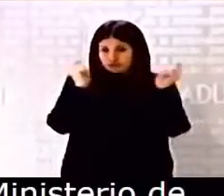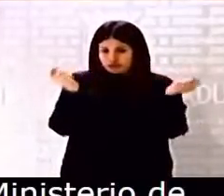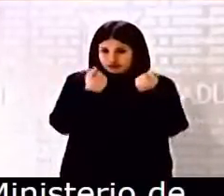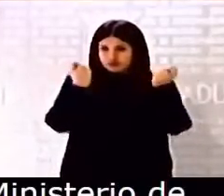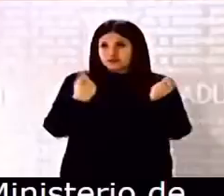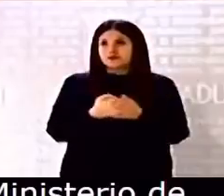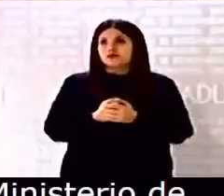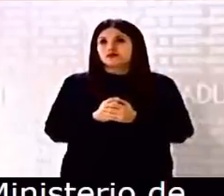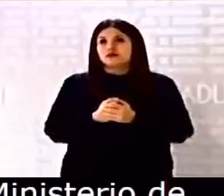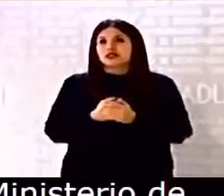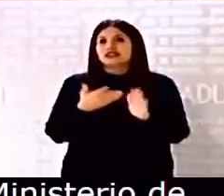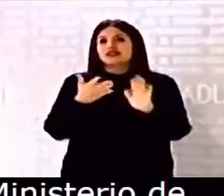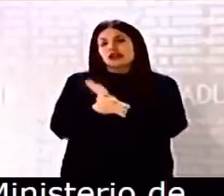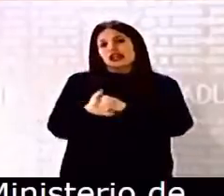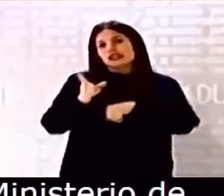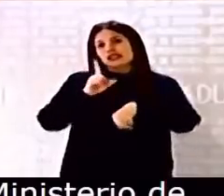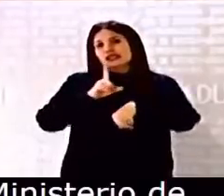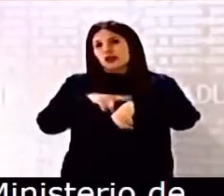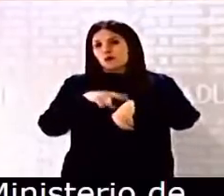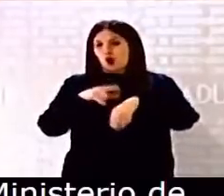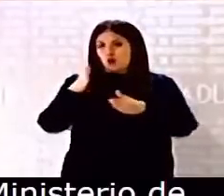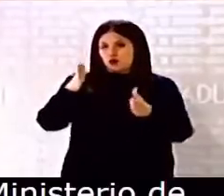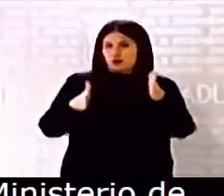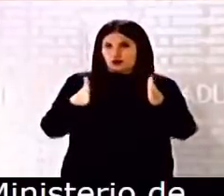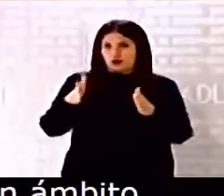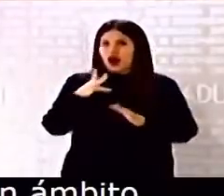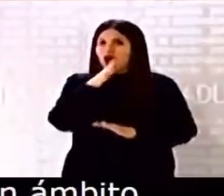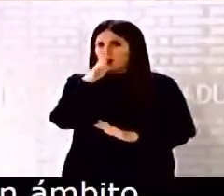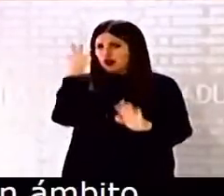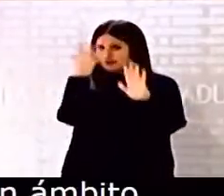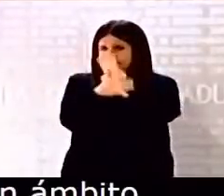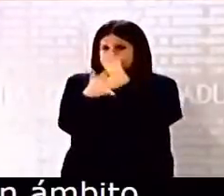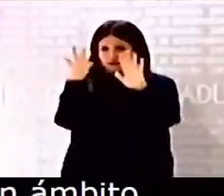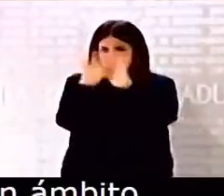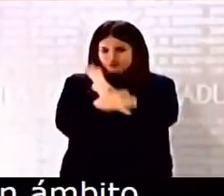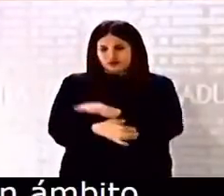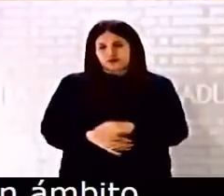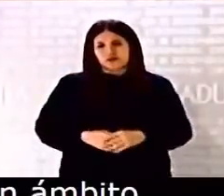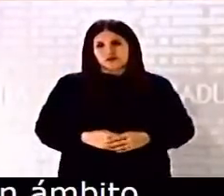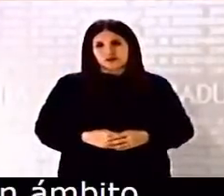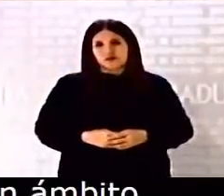tiene un ámbito temporal que paso a especificarles.